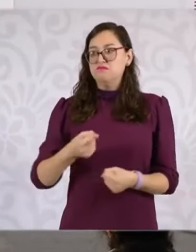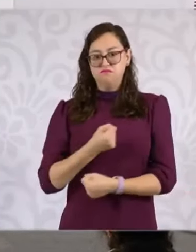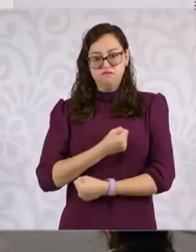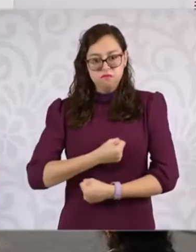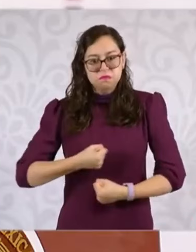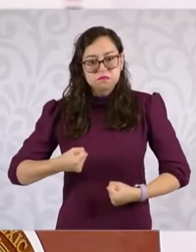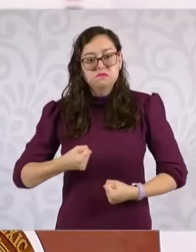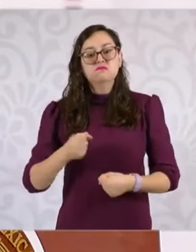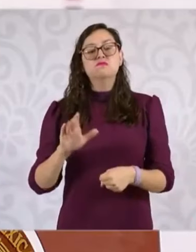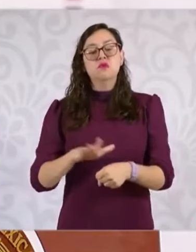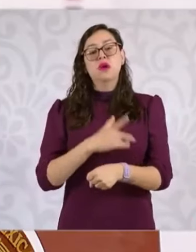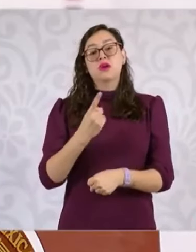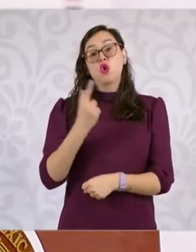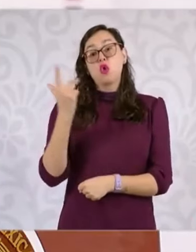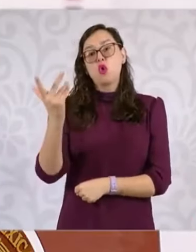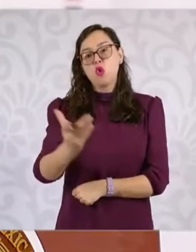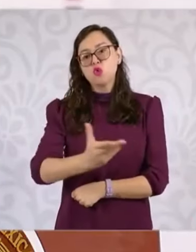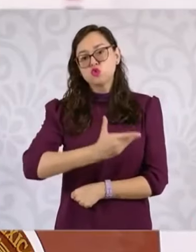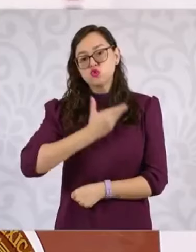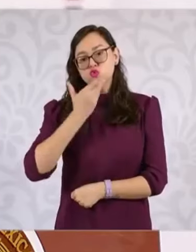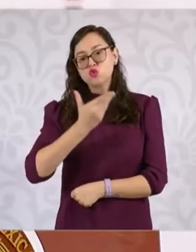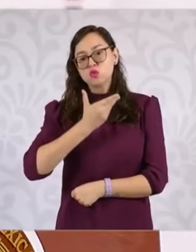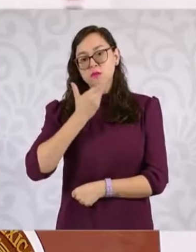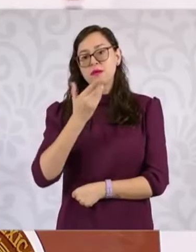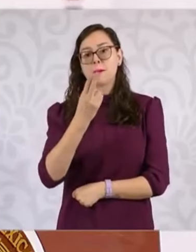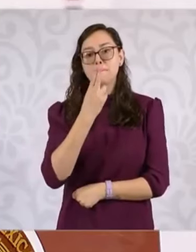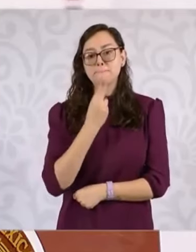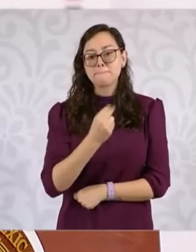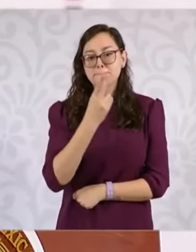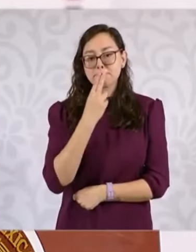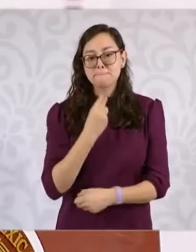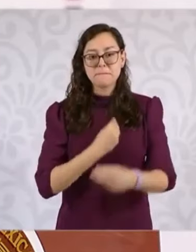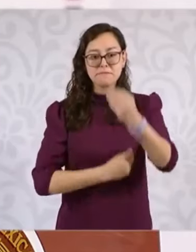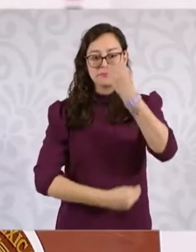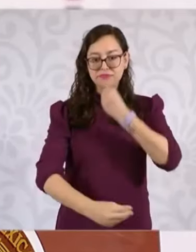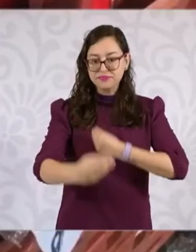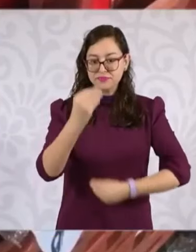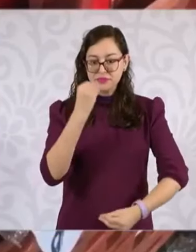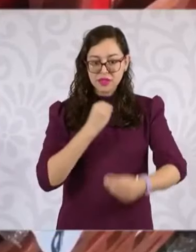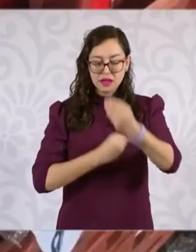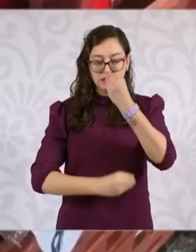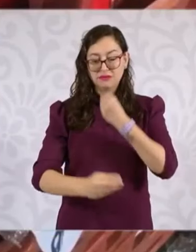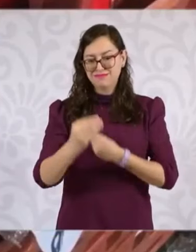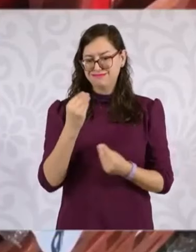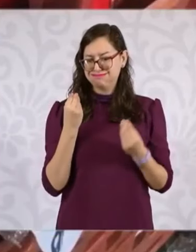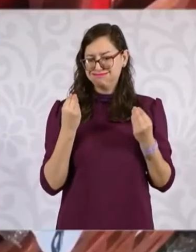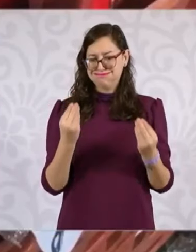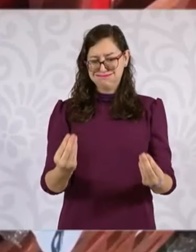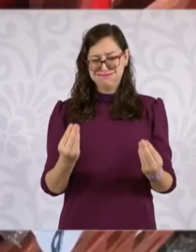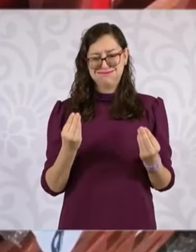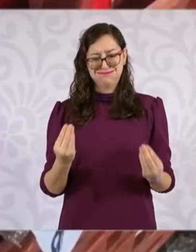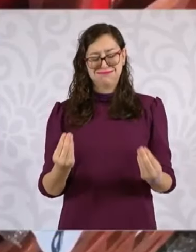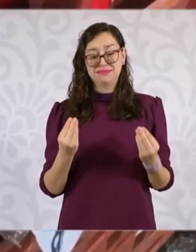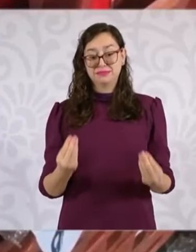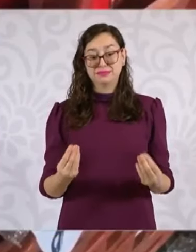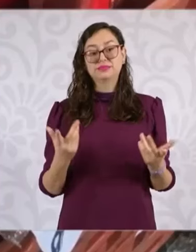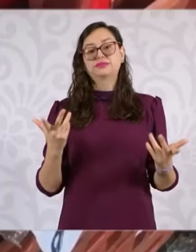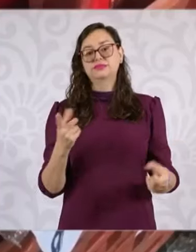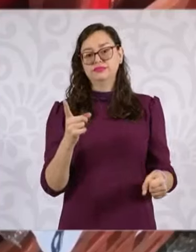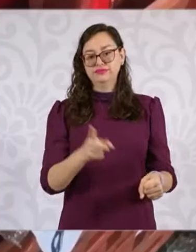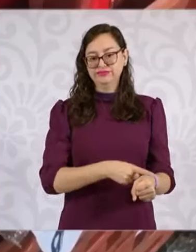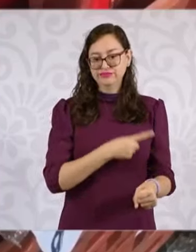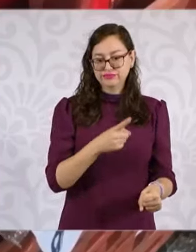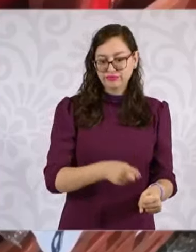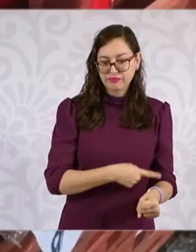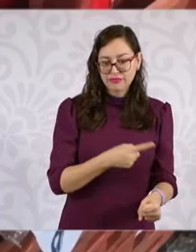con el alto consumo de azúcares. Su ingesta es muy alta, la gran mayoría provienen de refrescos